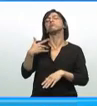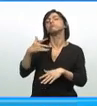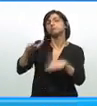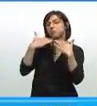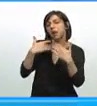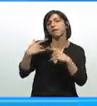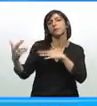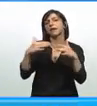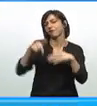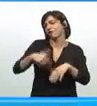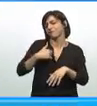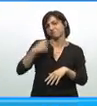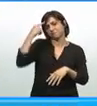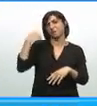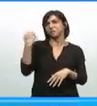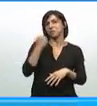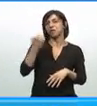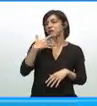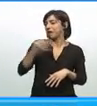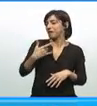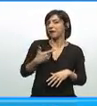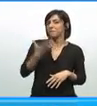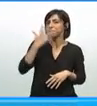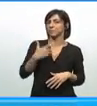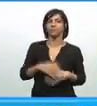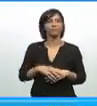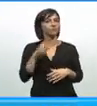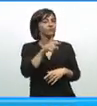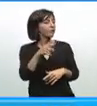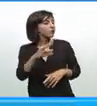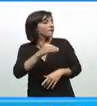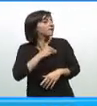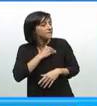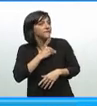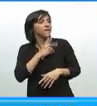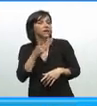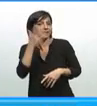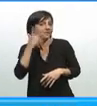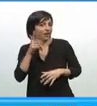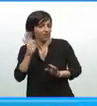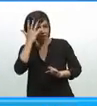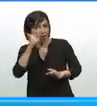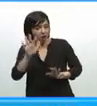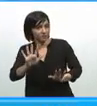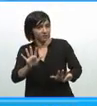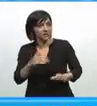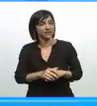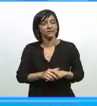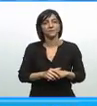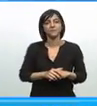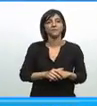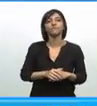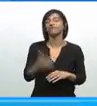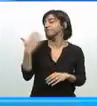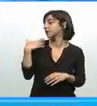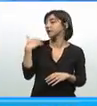importantísimo para estar. Y la verdad que la pasé muy bien. O sea que esto es el primer hincha que se roba a San Lorenzo de Obras. Esa es tu conclusión. Cuando está bien. Leo Montero me